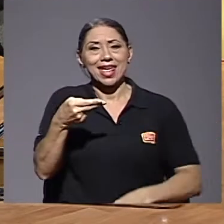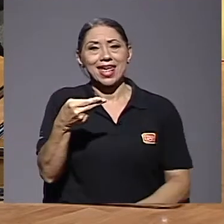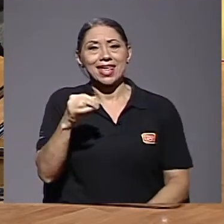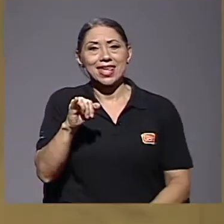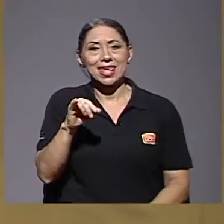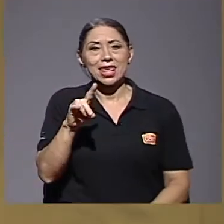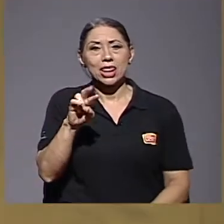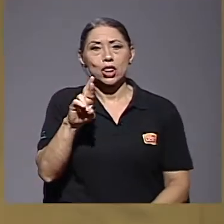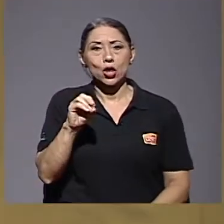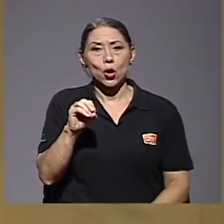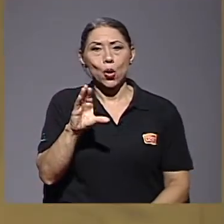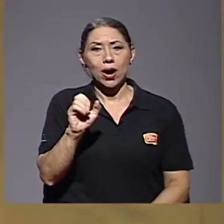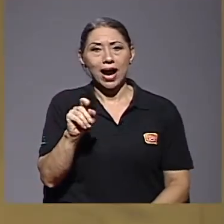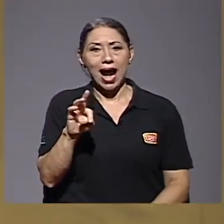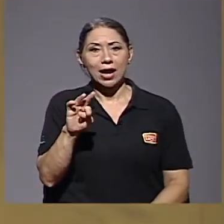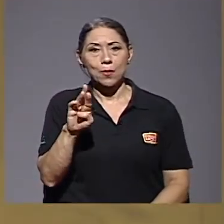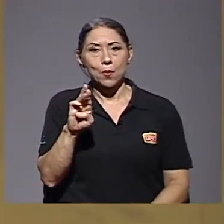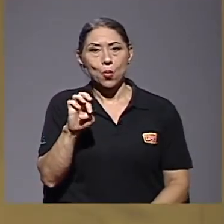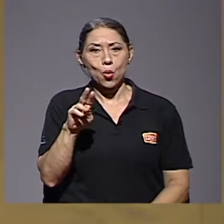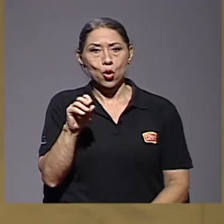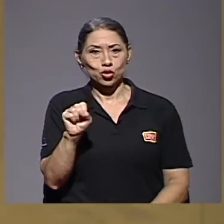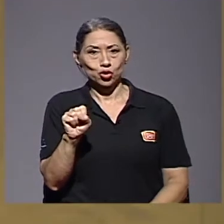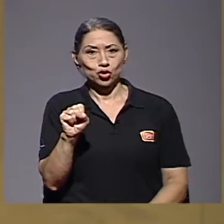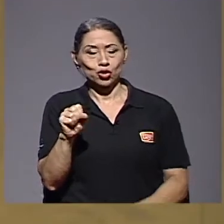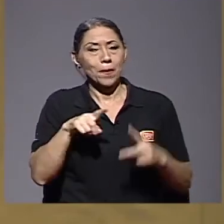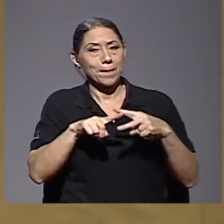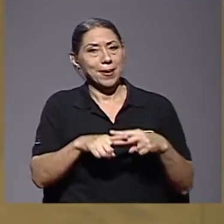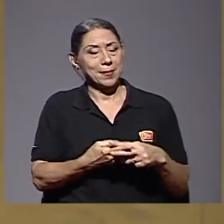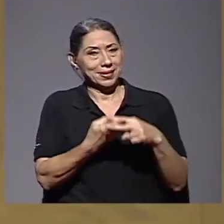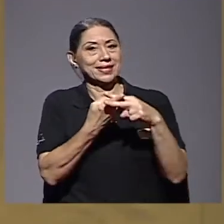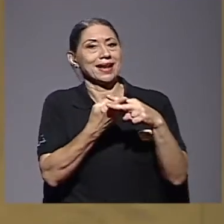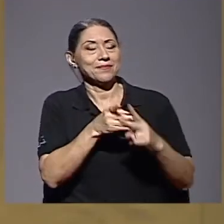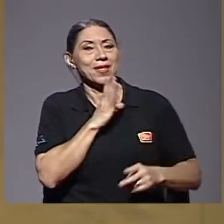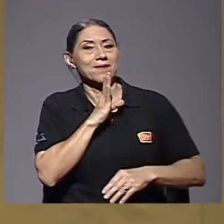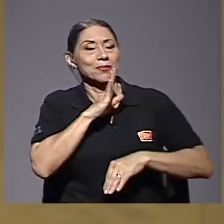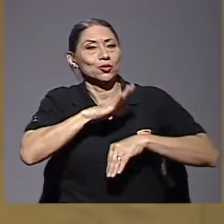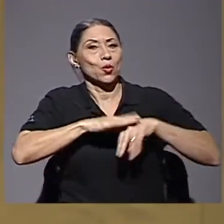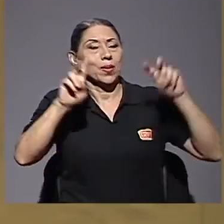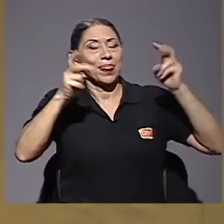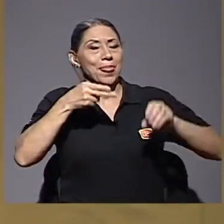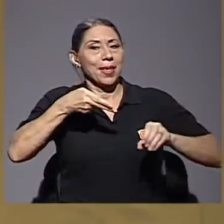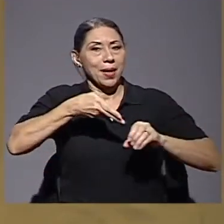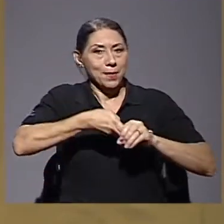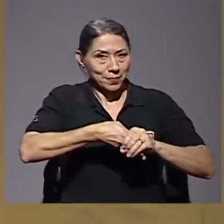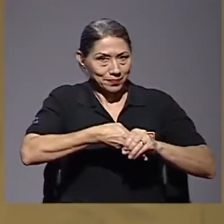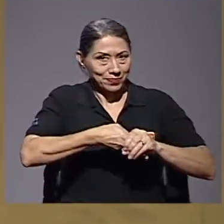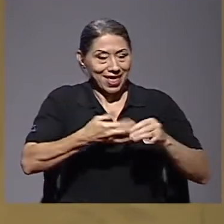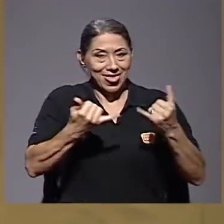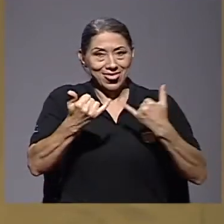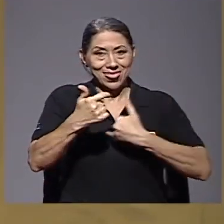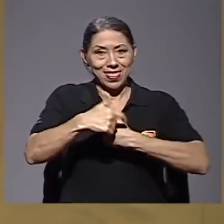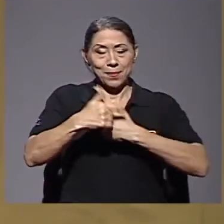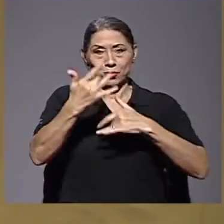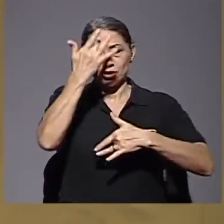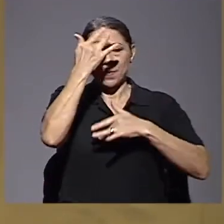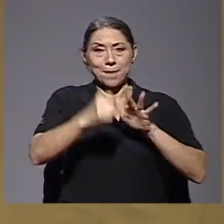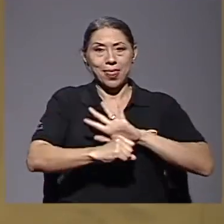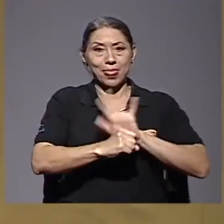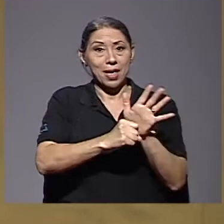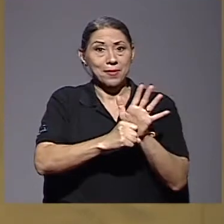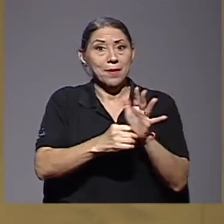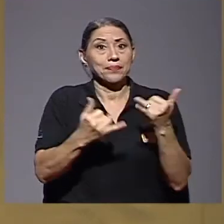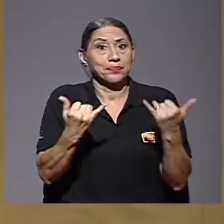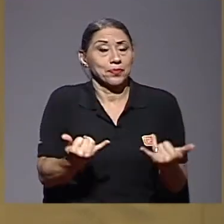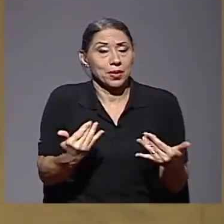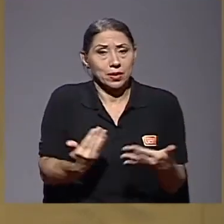empezar, hablemos en este caso del tema que es el petróleo en tiempos de pandemia, que ya se ha puesto bastante